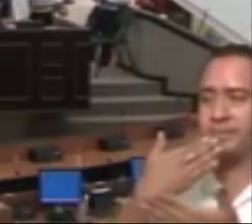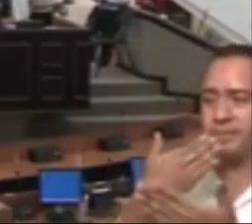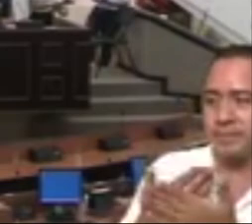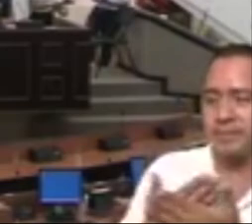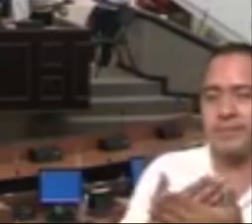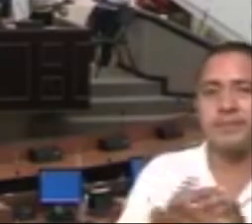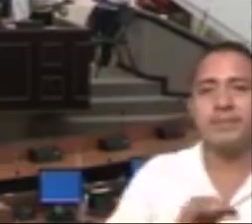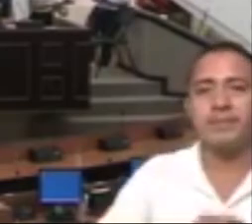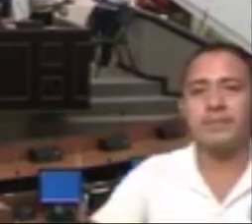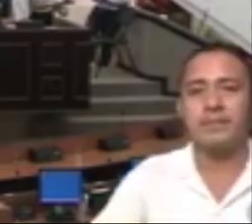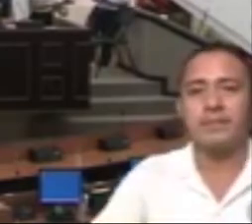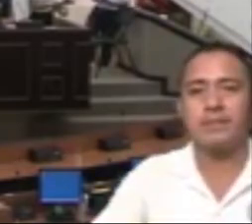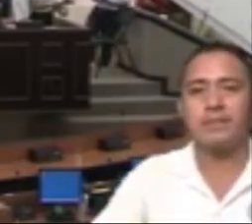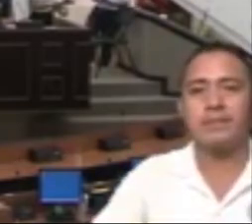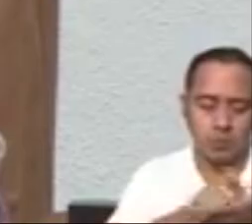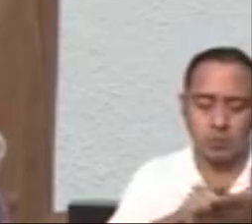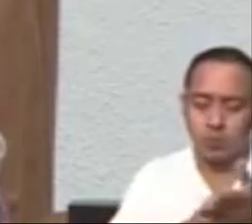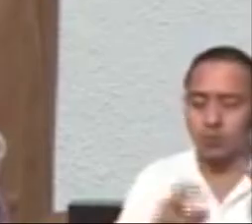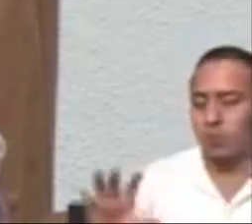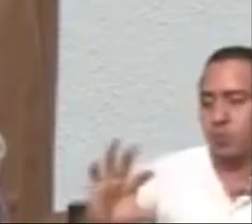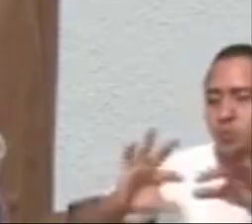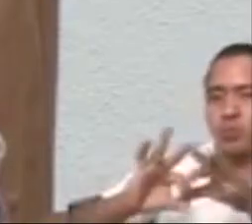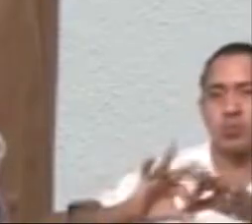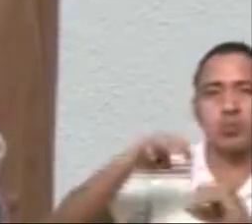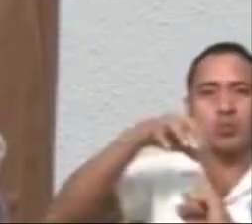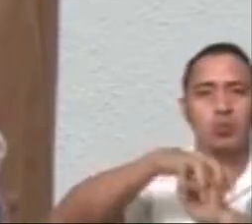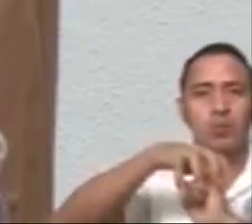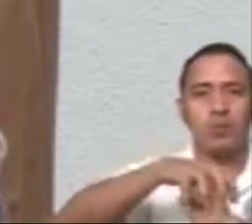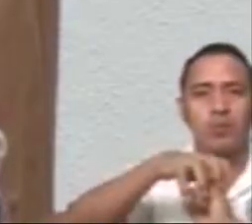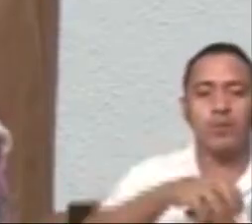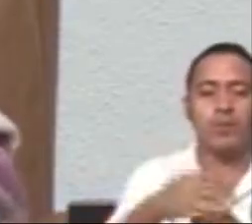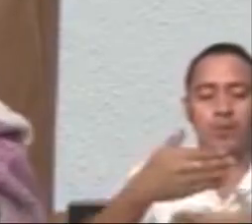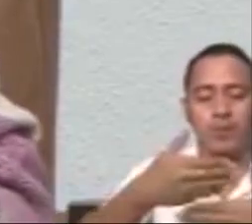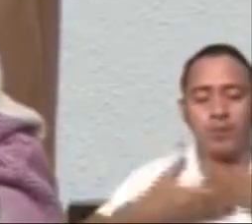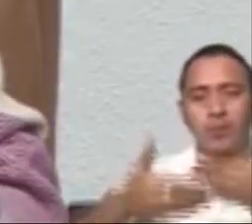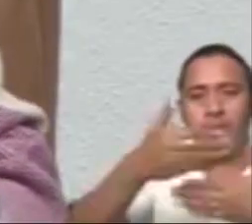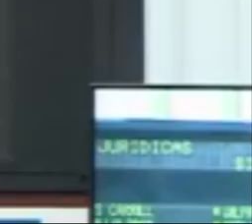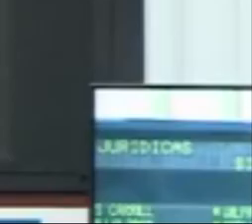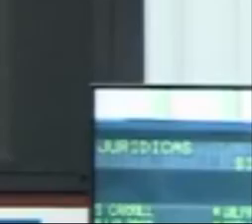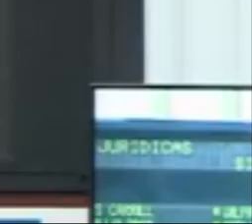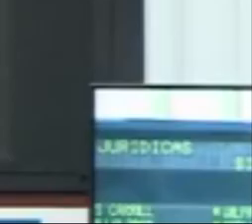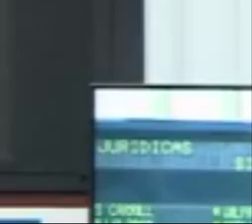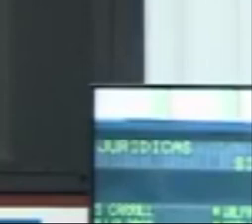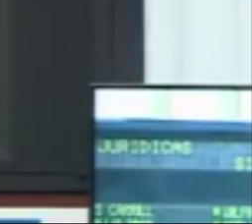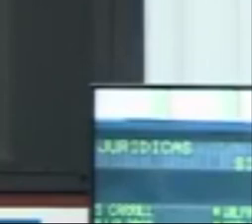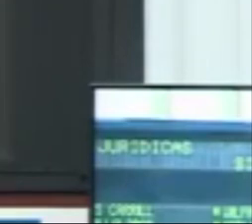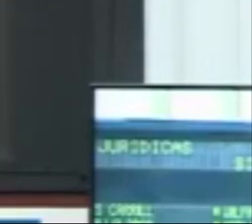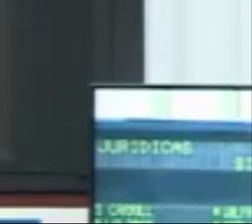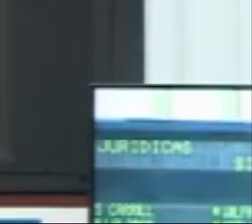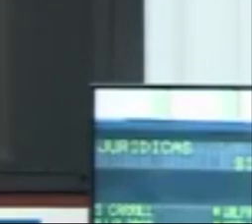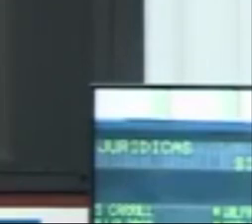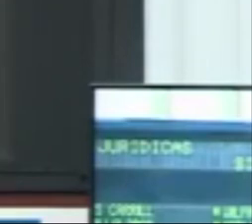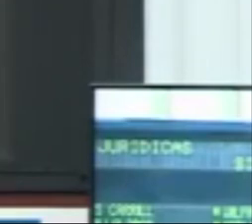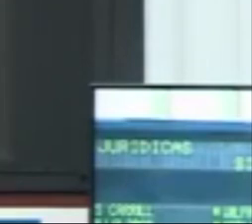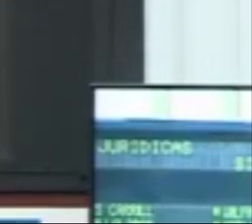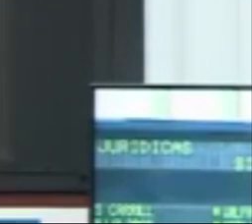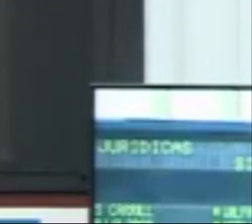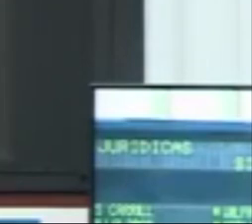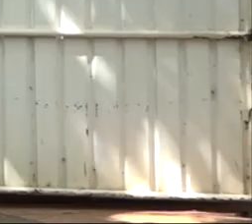esta decisión parlamentaria ya son más de 90 organizaciones que han sido ilegalizadas en Nicaragua, entre las que se